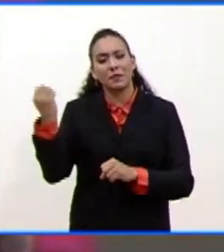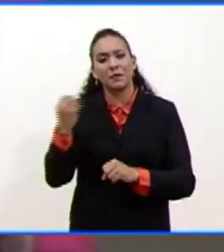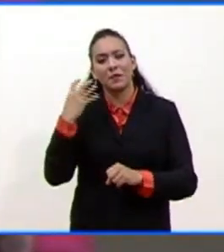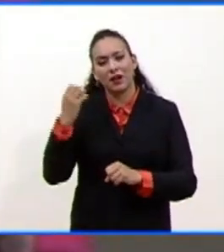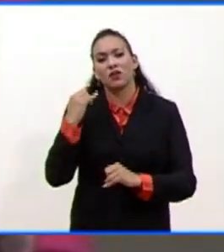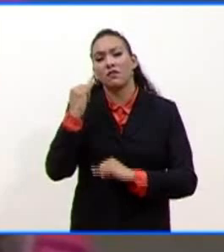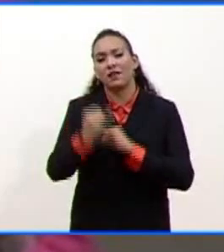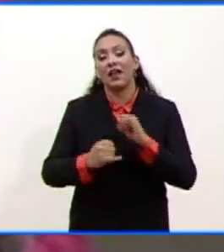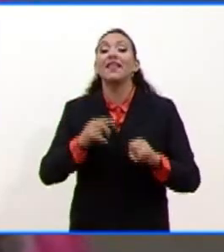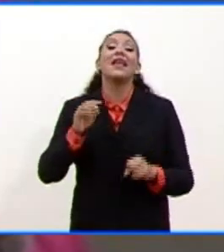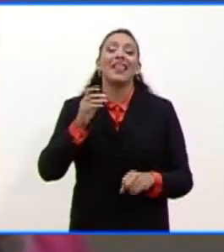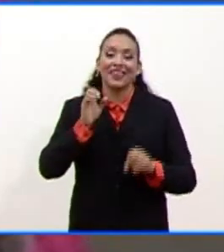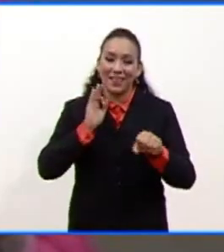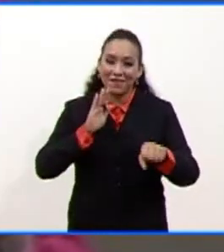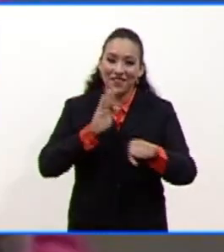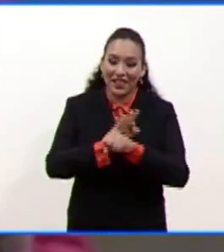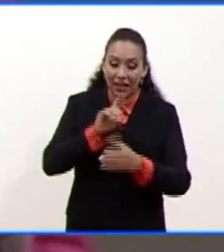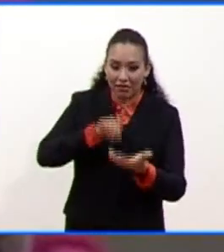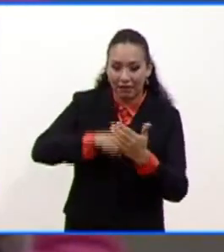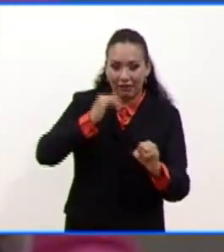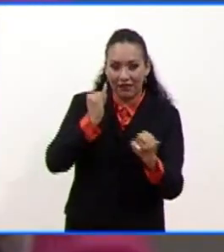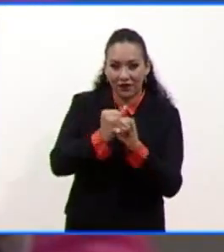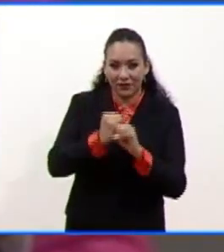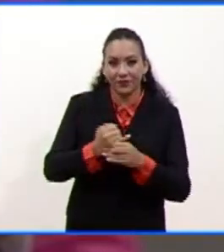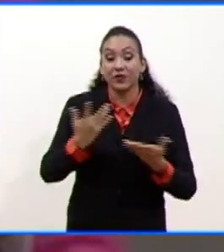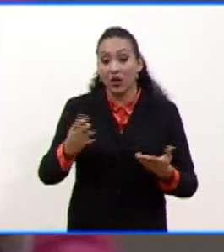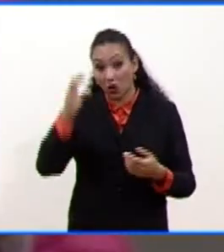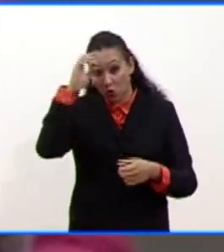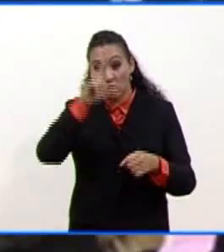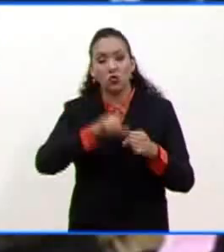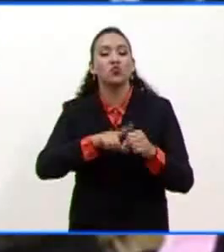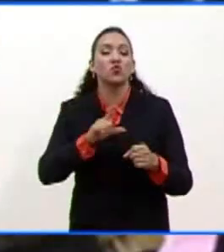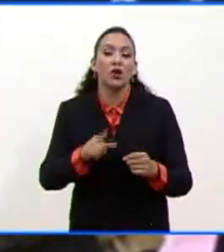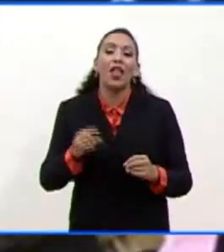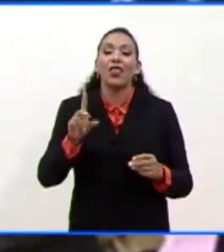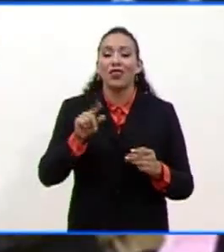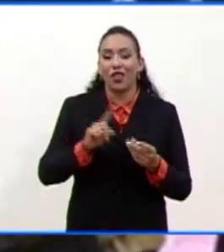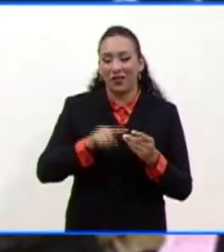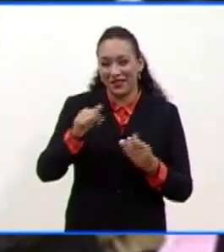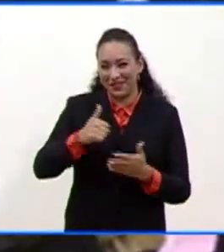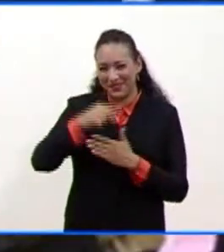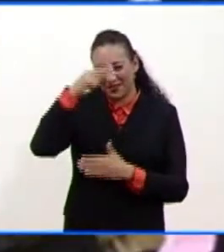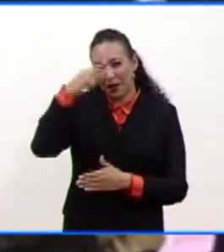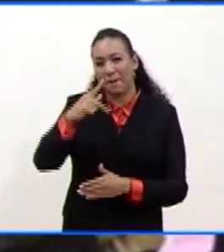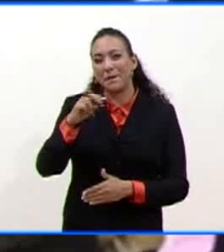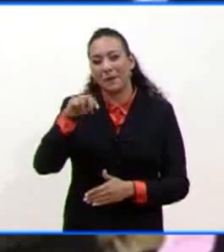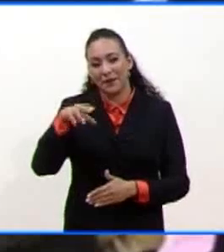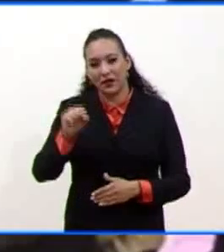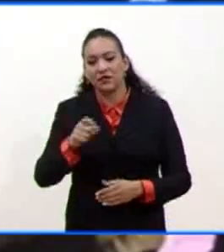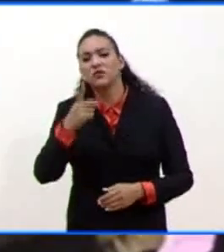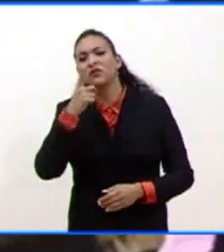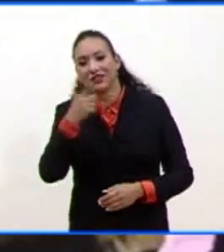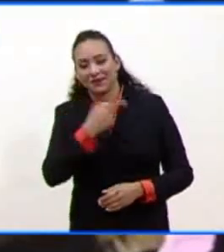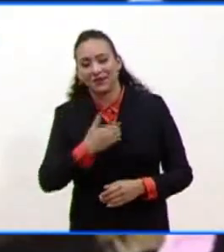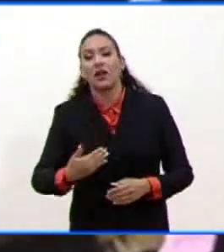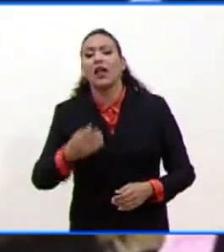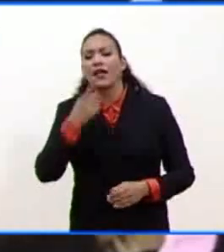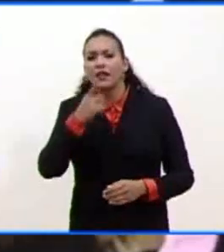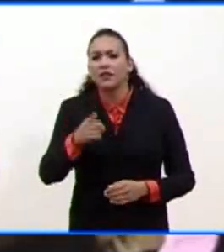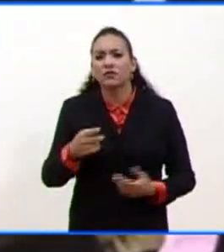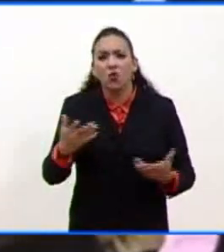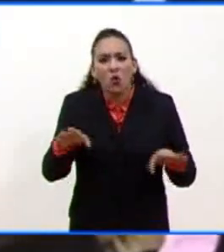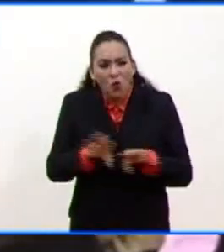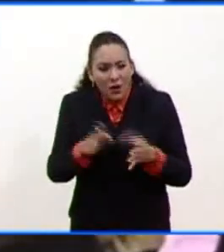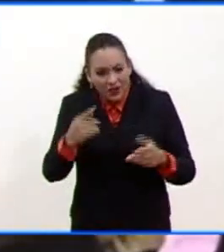de defensoras digitales. Desde el Complejo Cultural Los Pinos, señaló que solo se podrá lograr una justicia real para las víctimas de